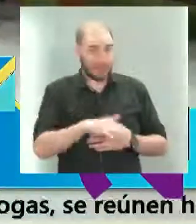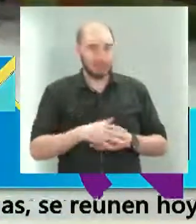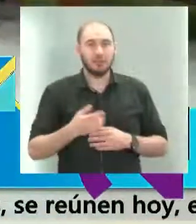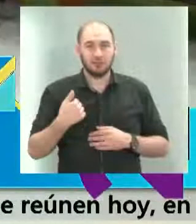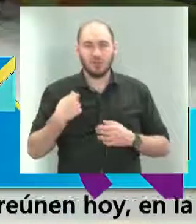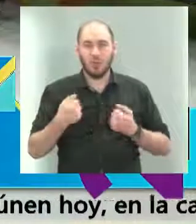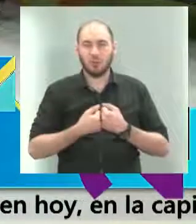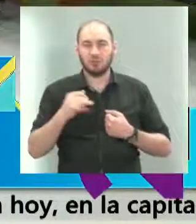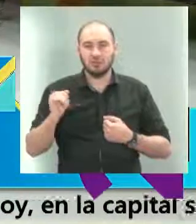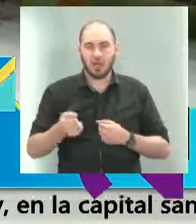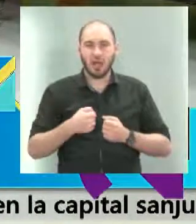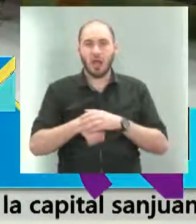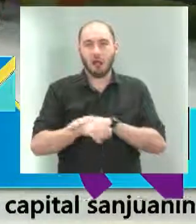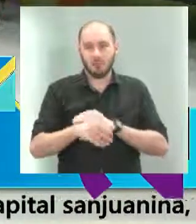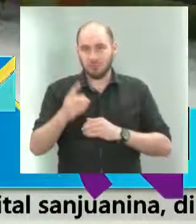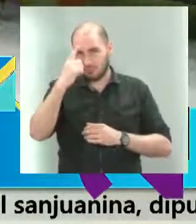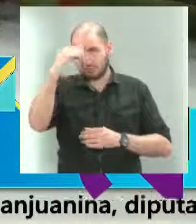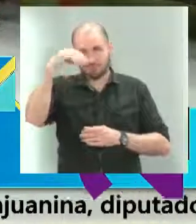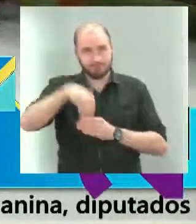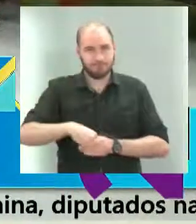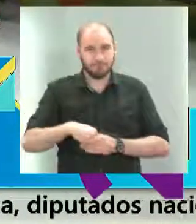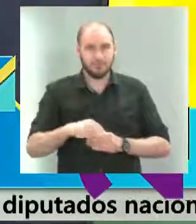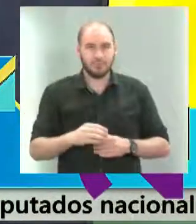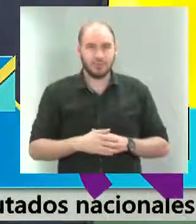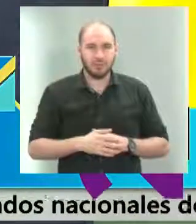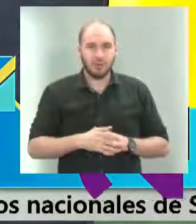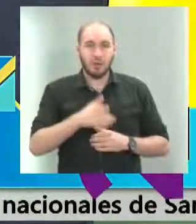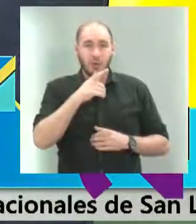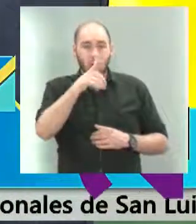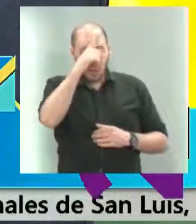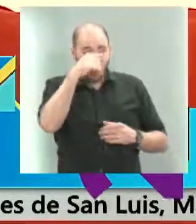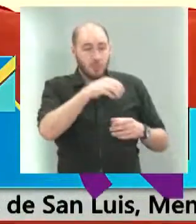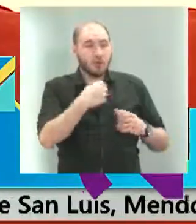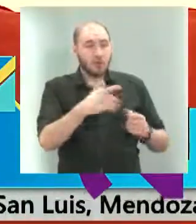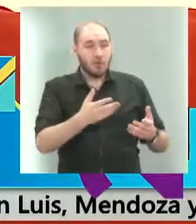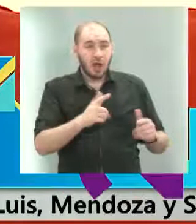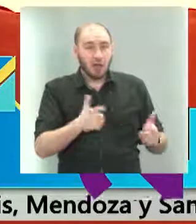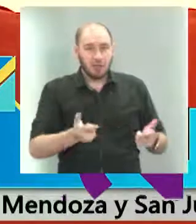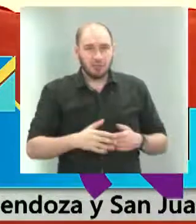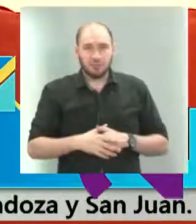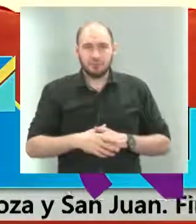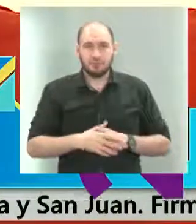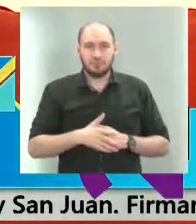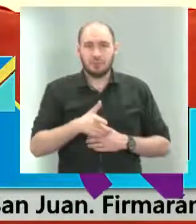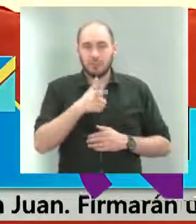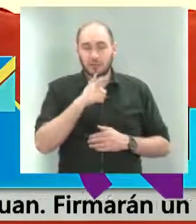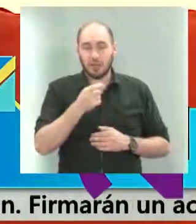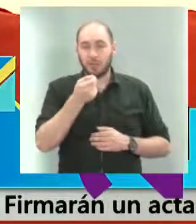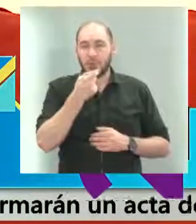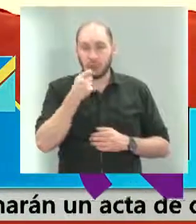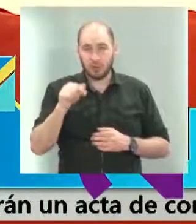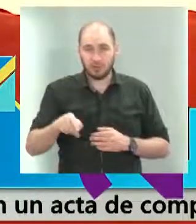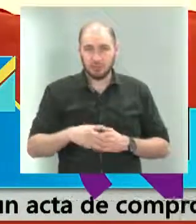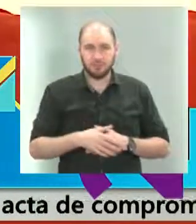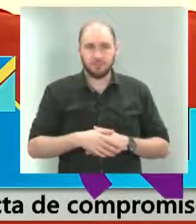estoy de acuerdo y el fútbol lo tiene enquistado eso. ¿Por qué no ponen policía en otro deporte? Me parece que también... Y si vamos a esto,